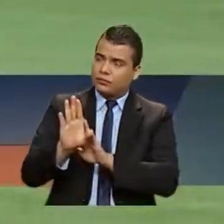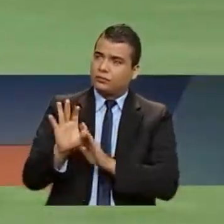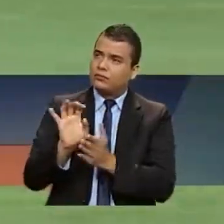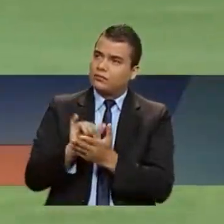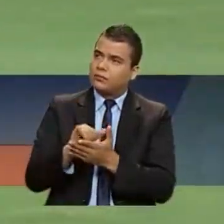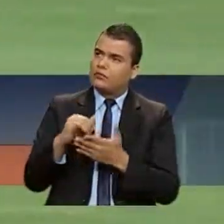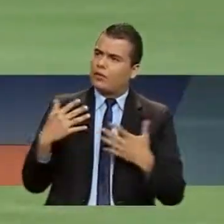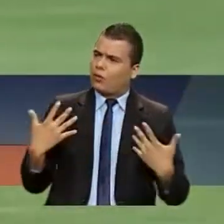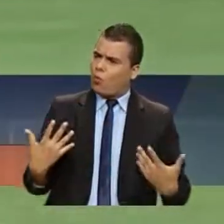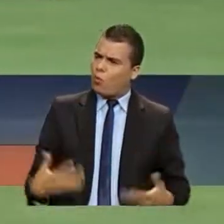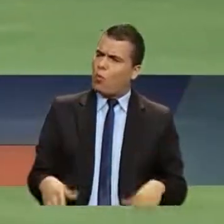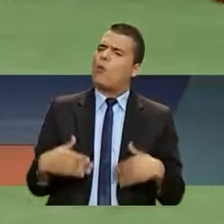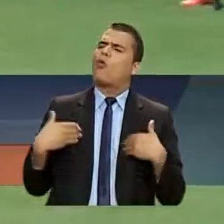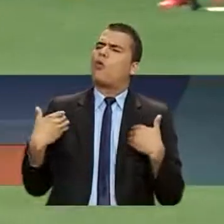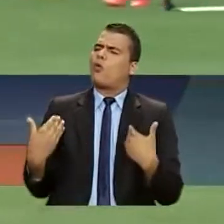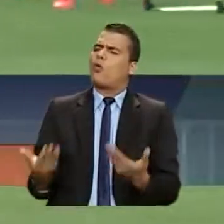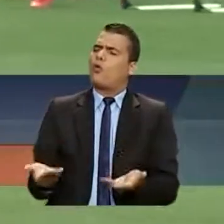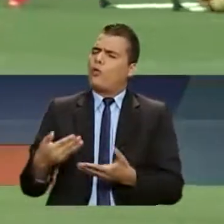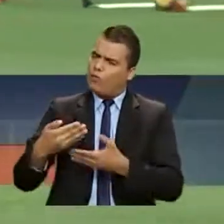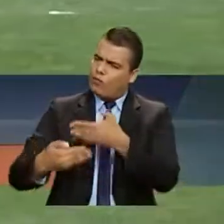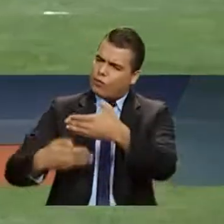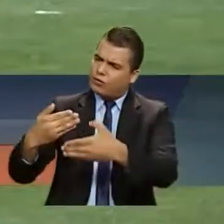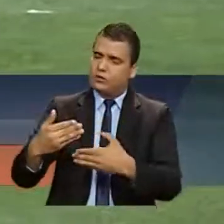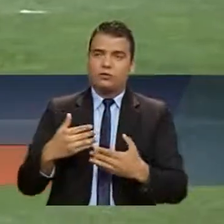titular. Futbolísticamente he crecido